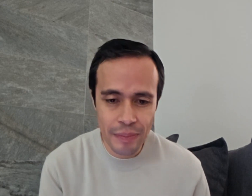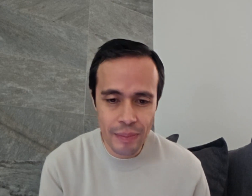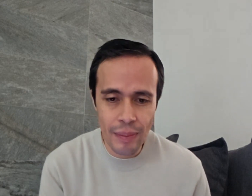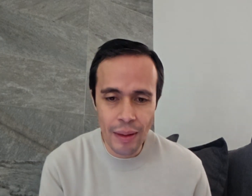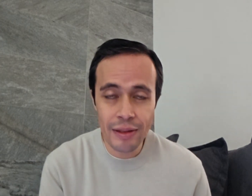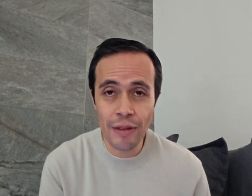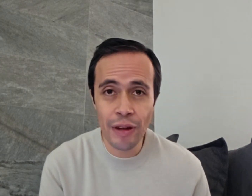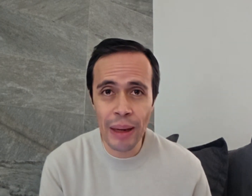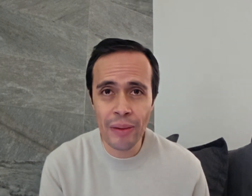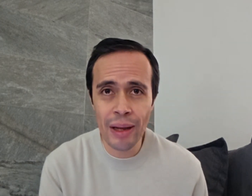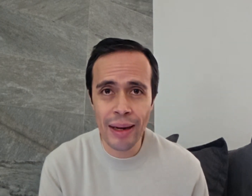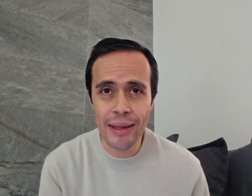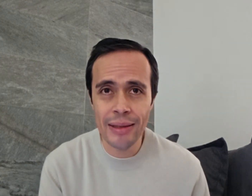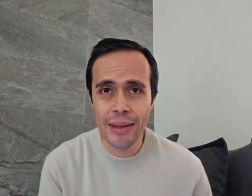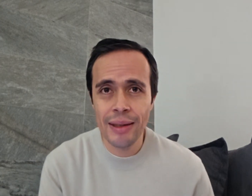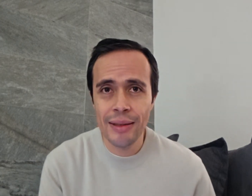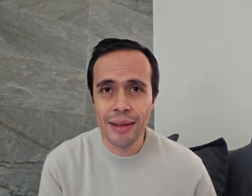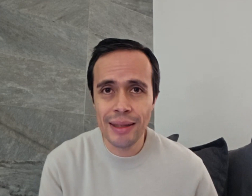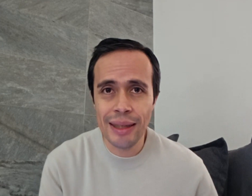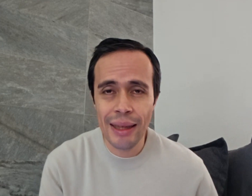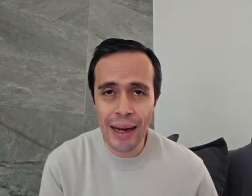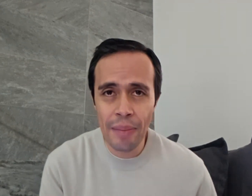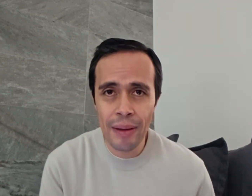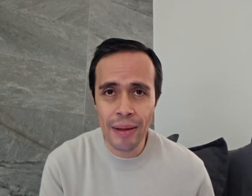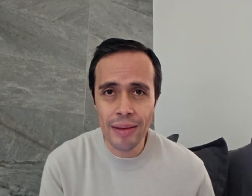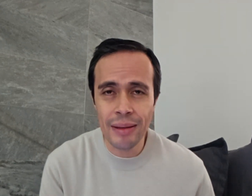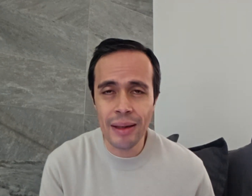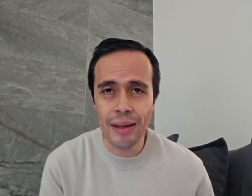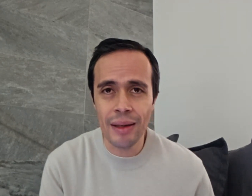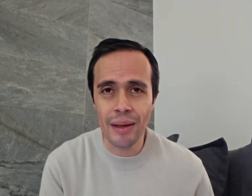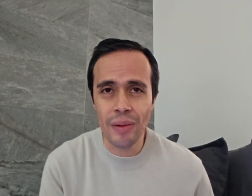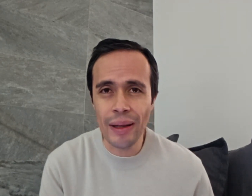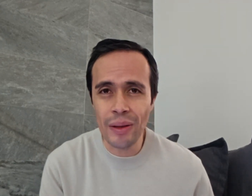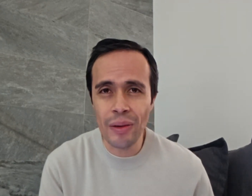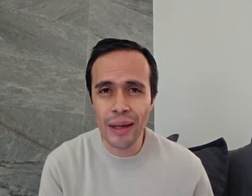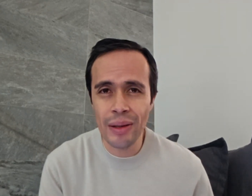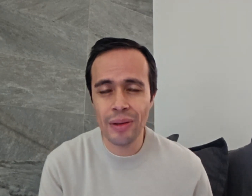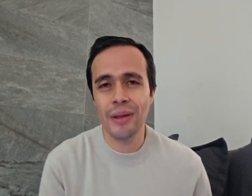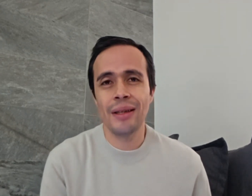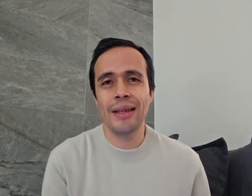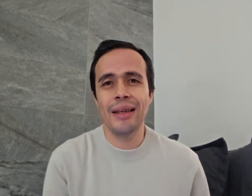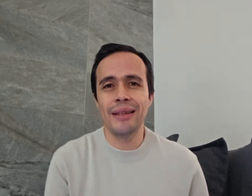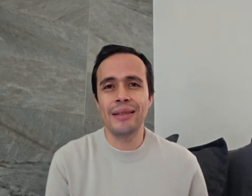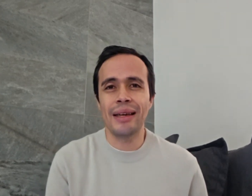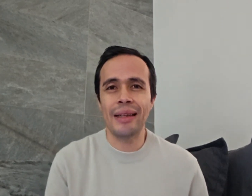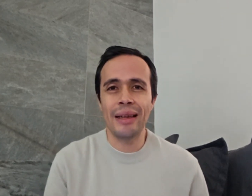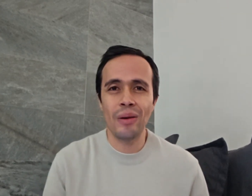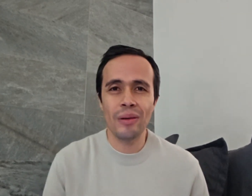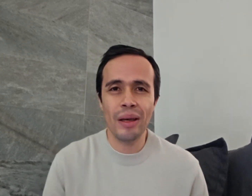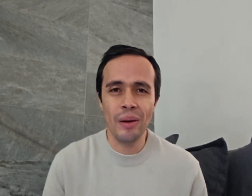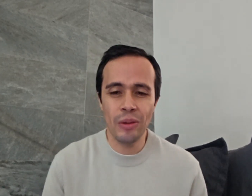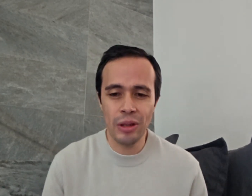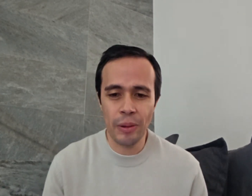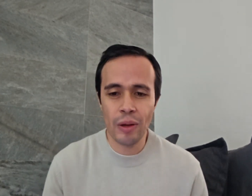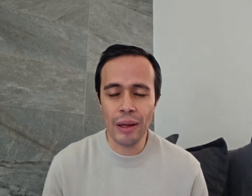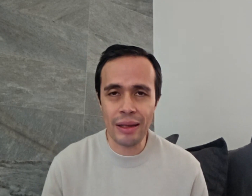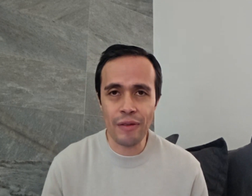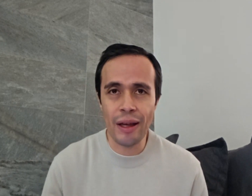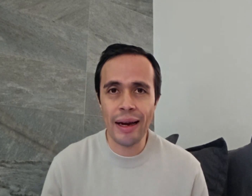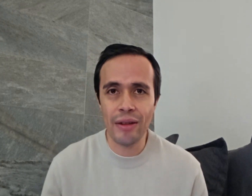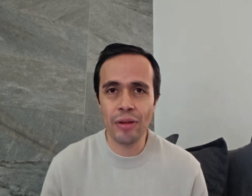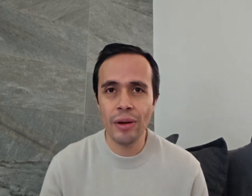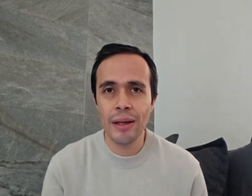personas se enfermaron a raíz de este derrame, y cuánto daño se generó y cómo se